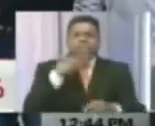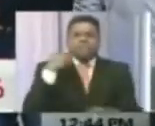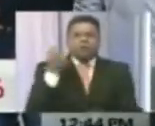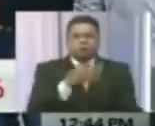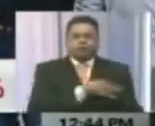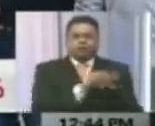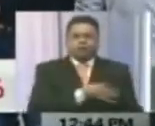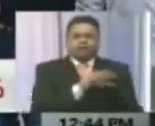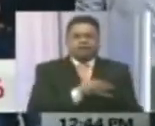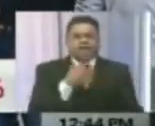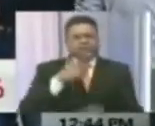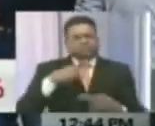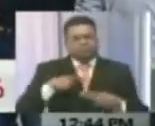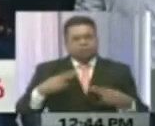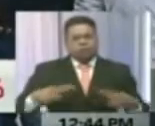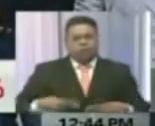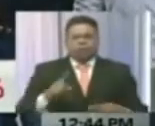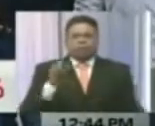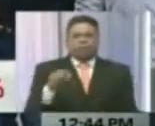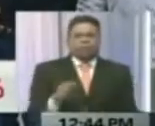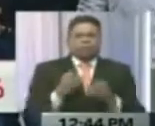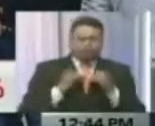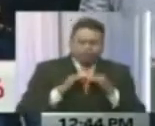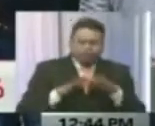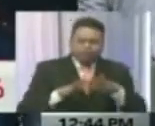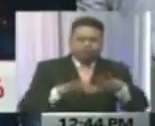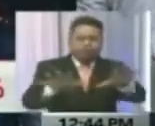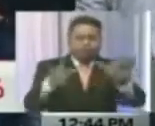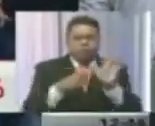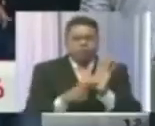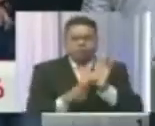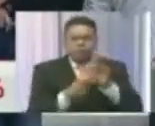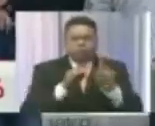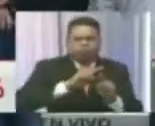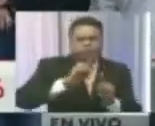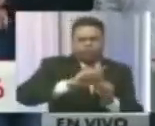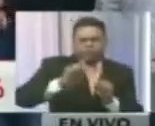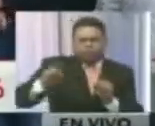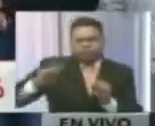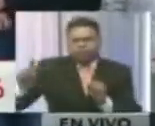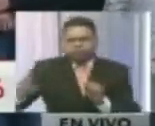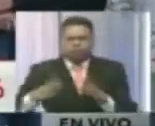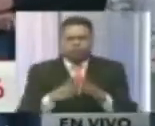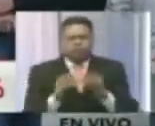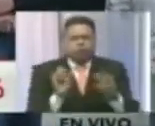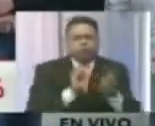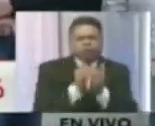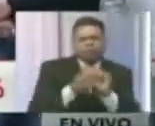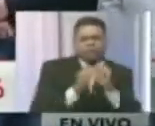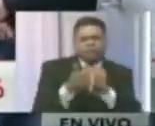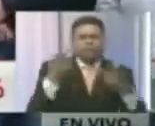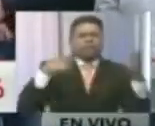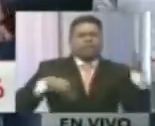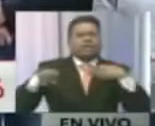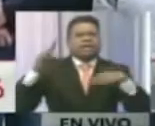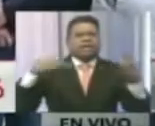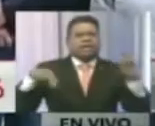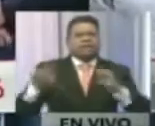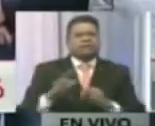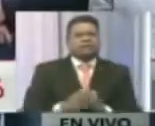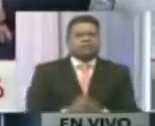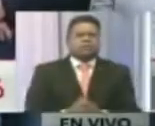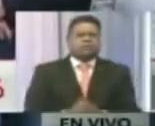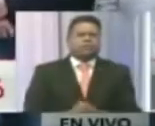que un despliegue, como puede ver el país, que aborda todos los ámbitos: el deporte, la recreación,